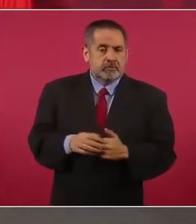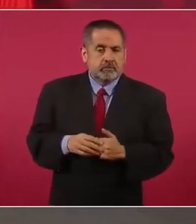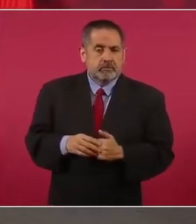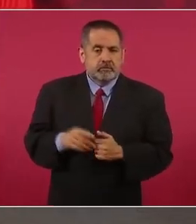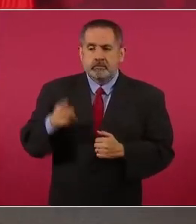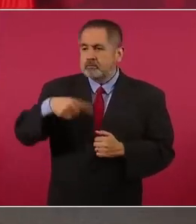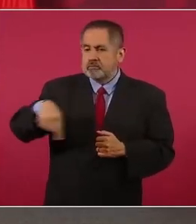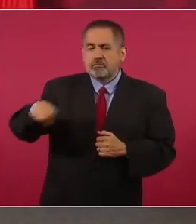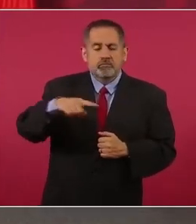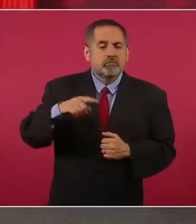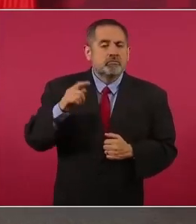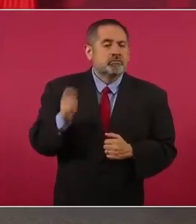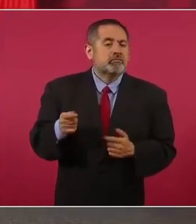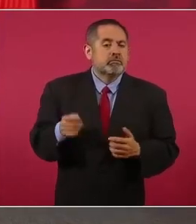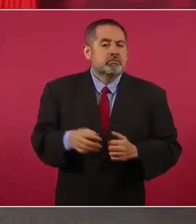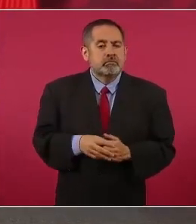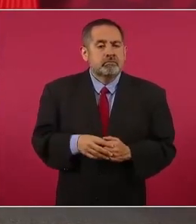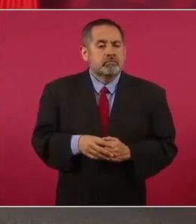sean